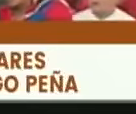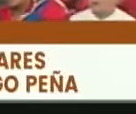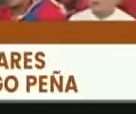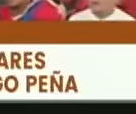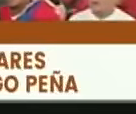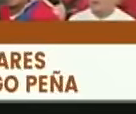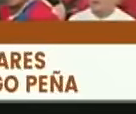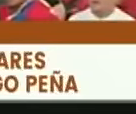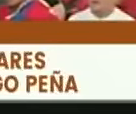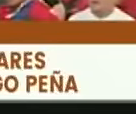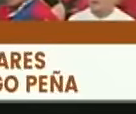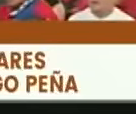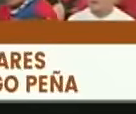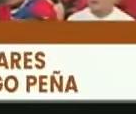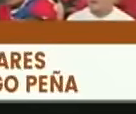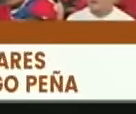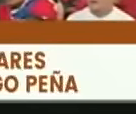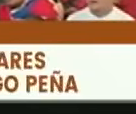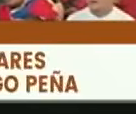Arzobispo Chacón.